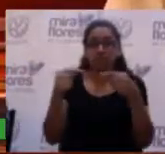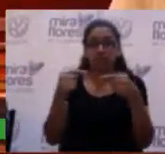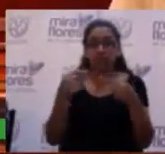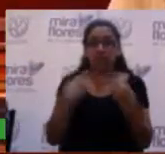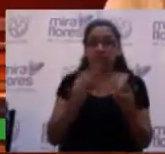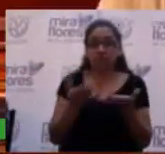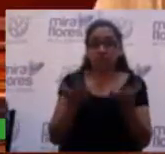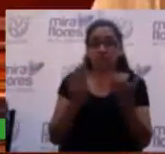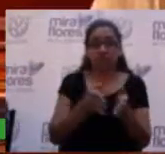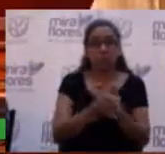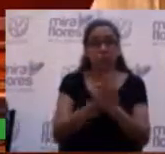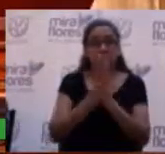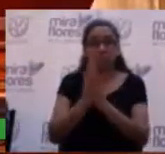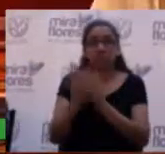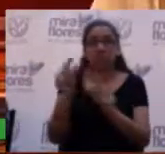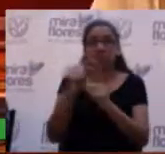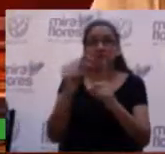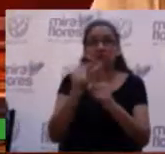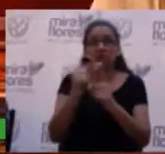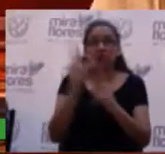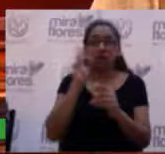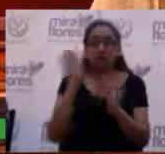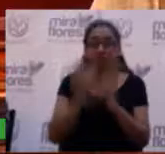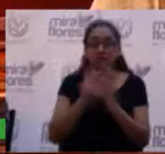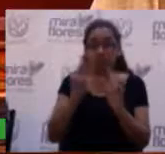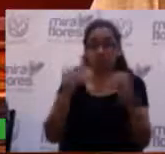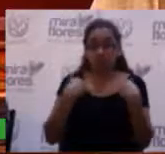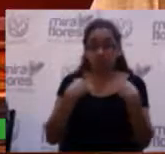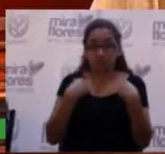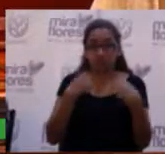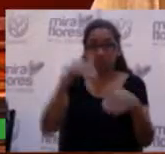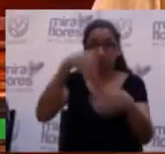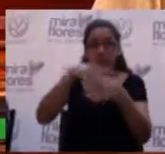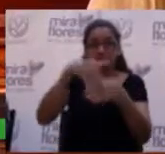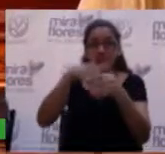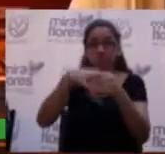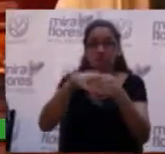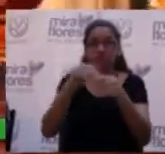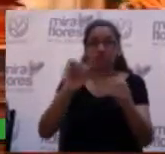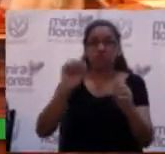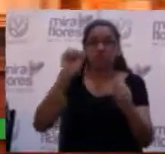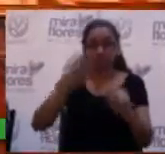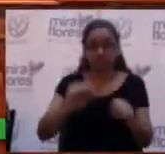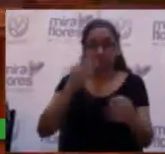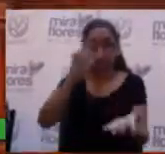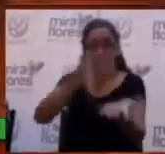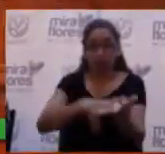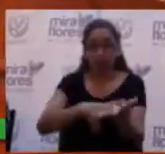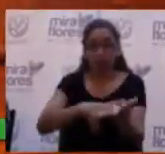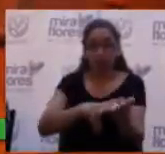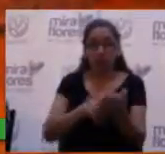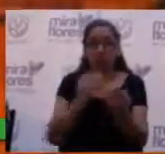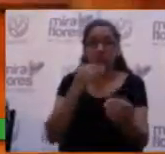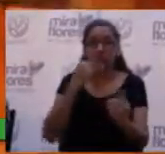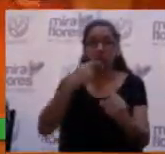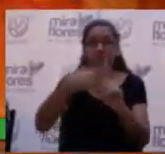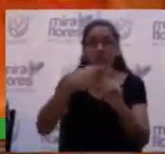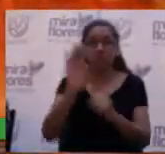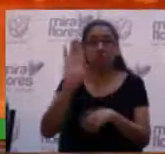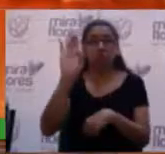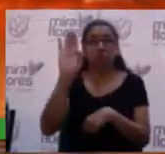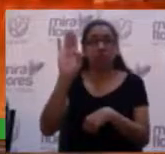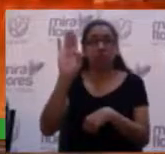uso de la palabra. Si no tenemos debate, procederemos a votar. Aquellos miembros del Consejo que estén a favor de aprobar este proyecto, si no han expresado en señal de